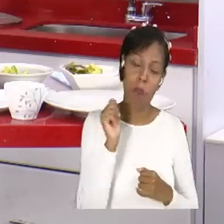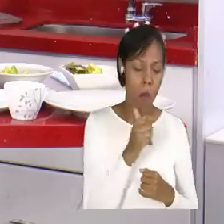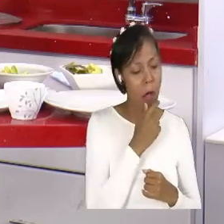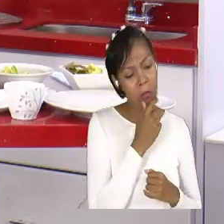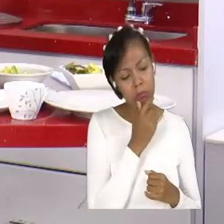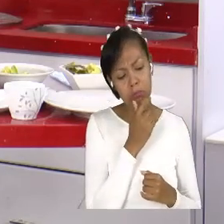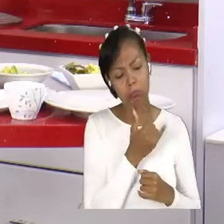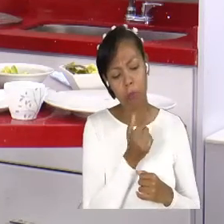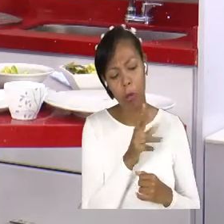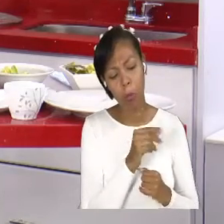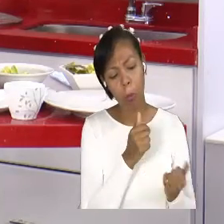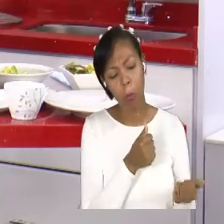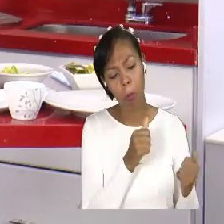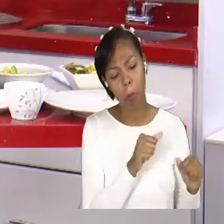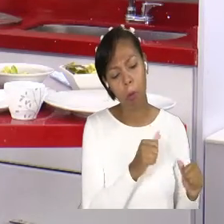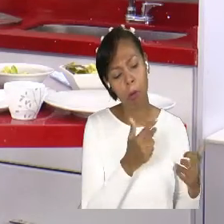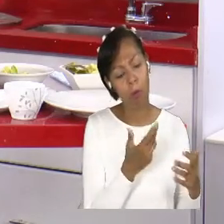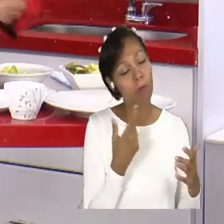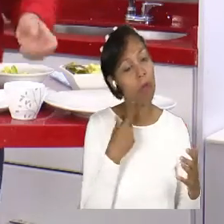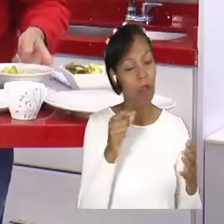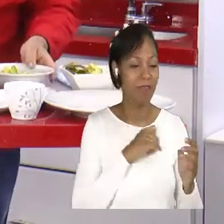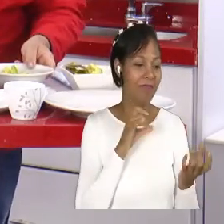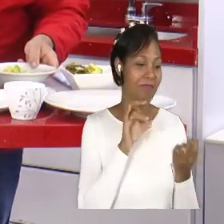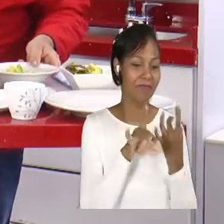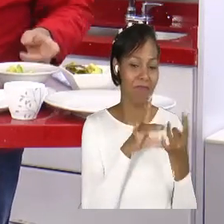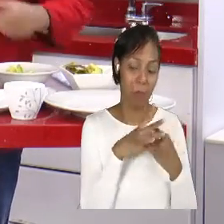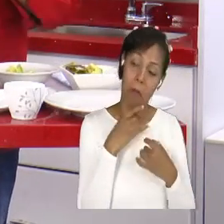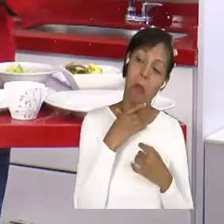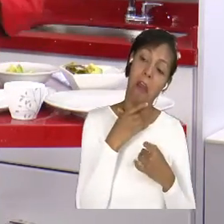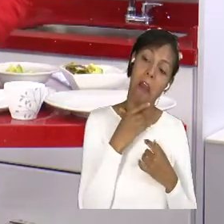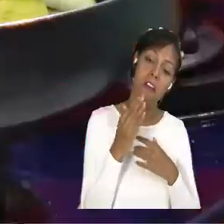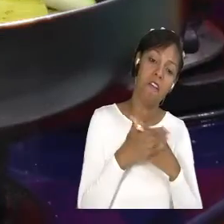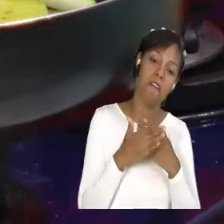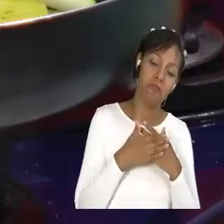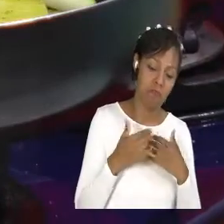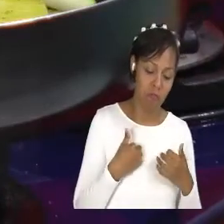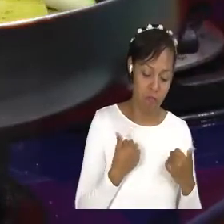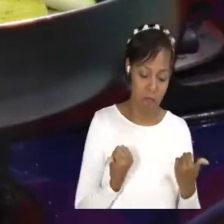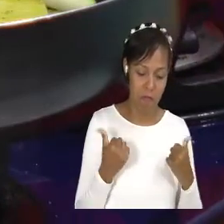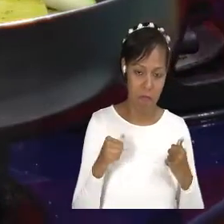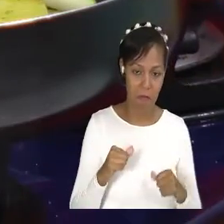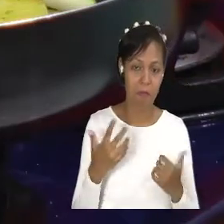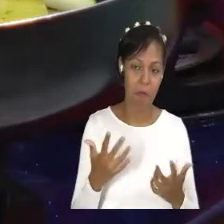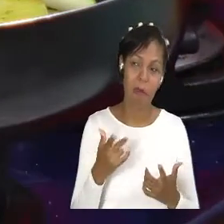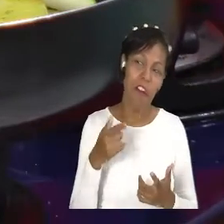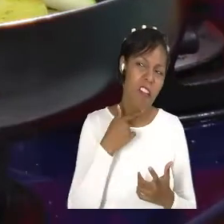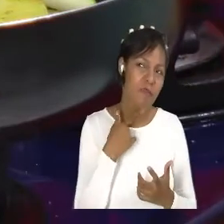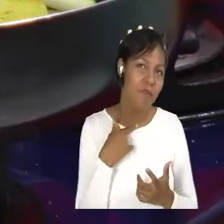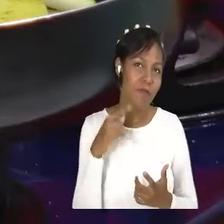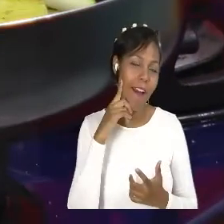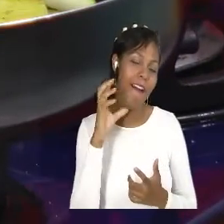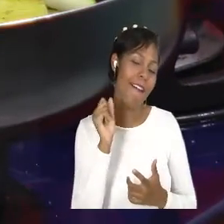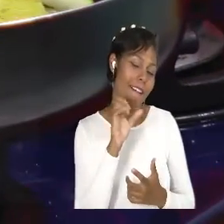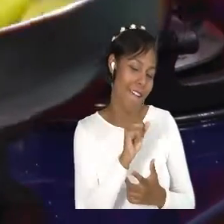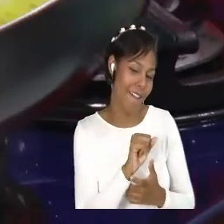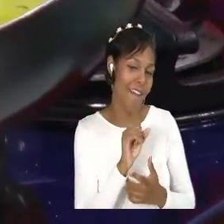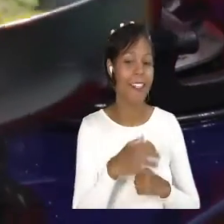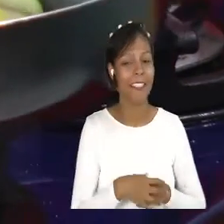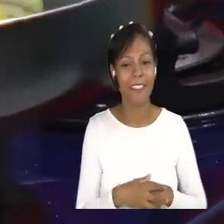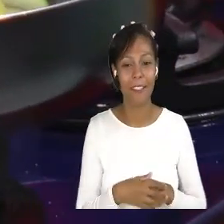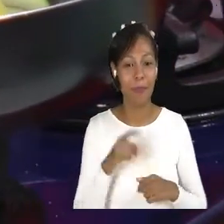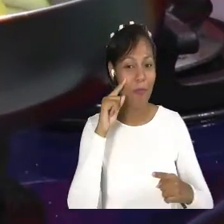comentarios en la página, pues damos cuenta de que si lo estamos haciendo bien, si les está gustando y la idea es estar con